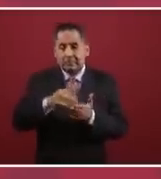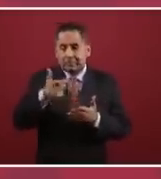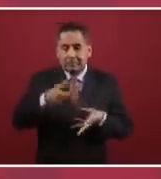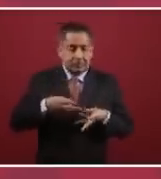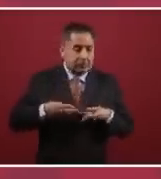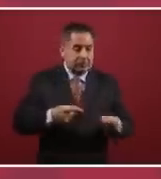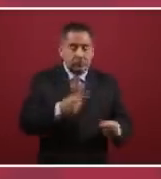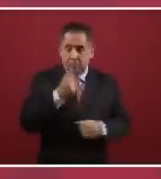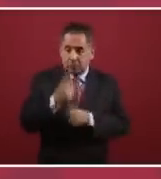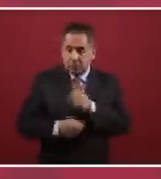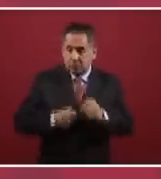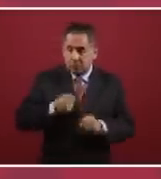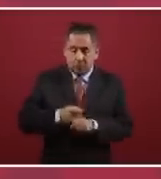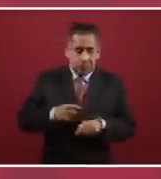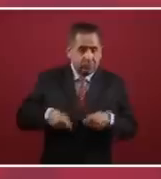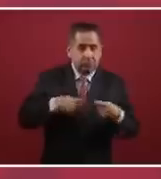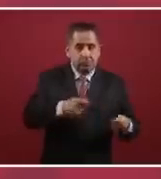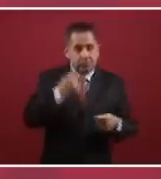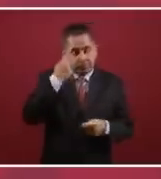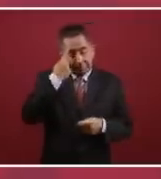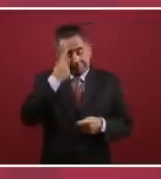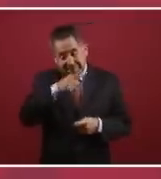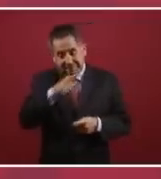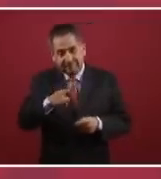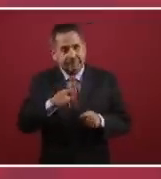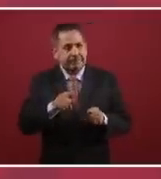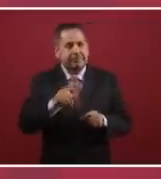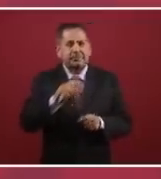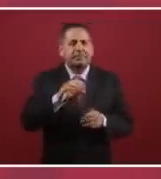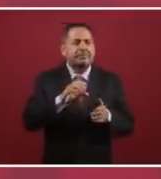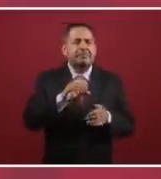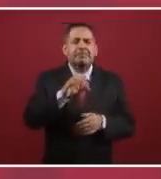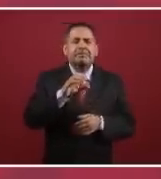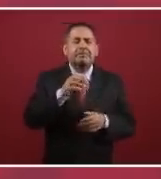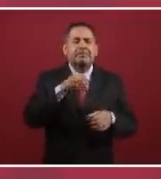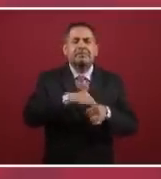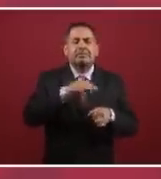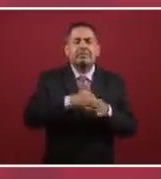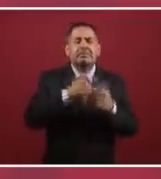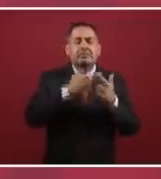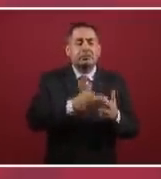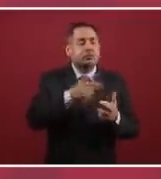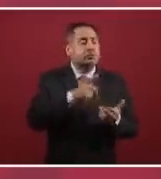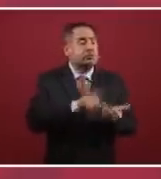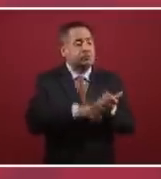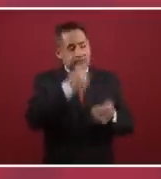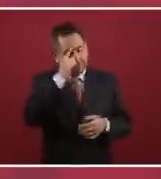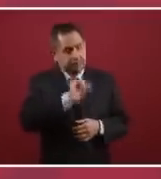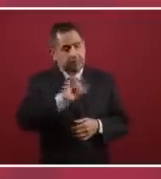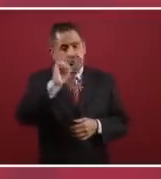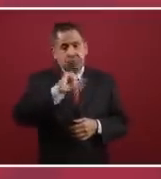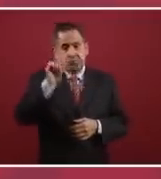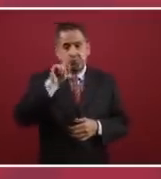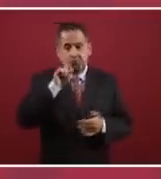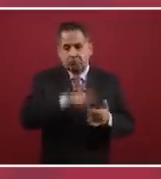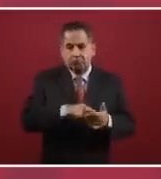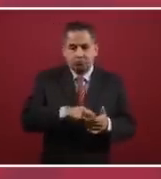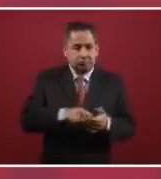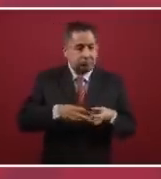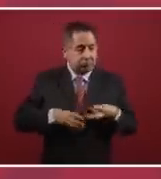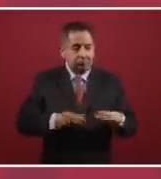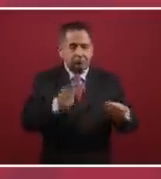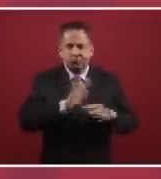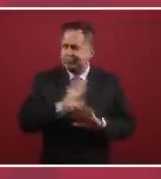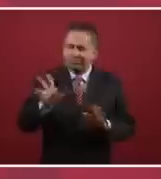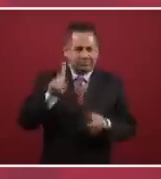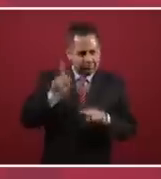al año para mantener cajas de ahorro especial en beneficio de los altos funcionarios públicos.